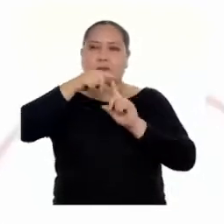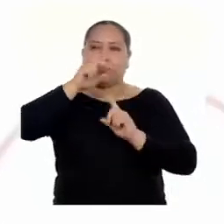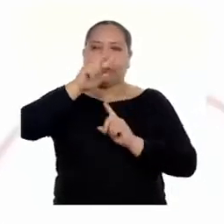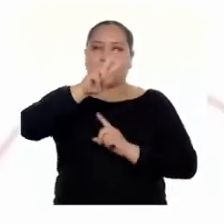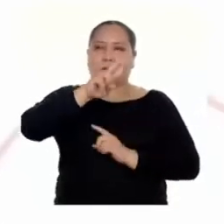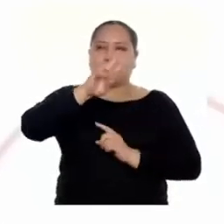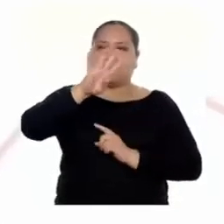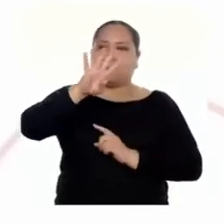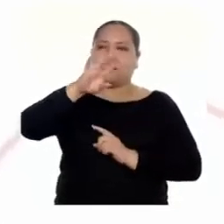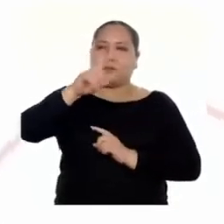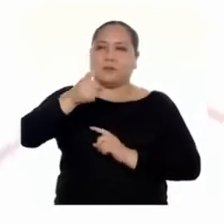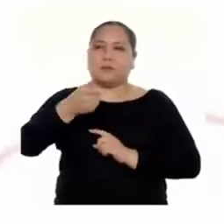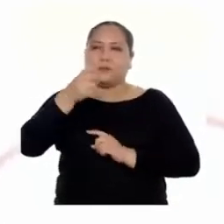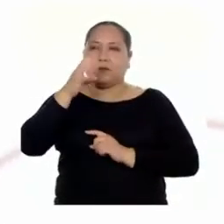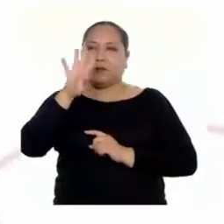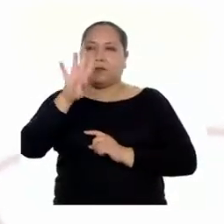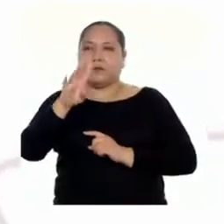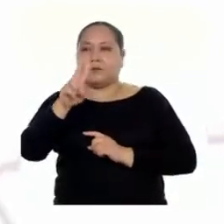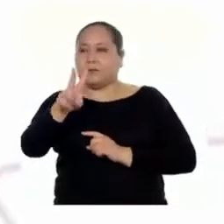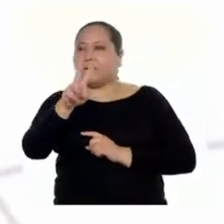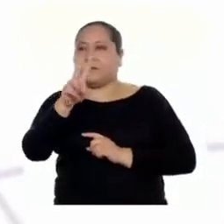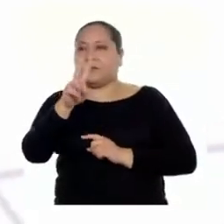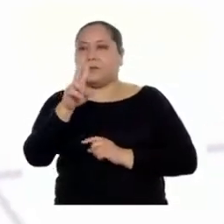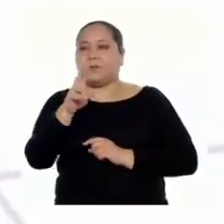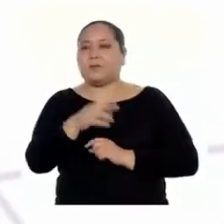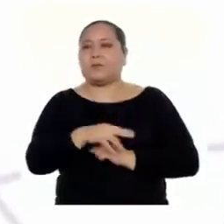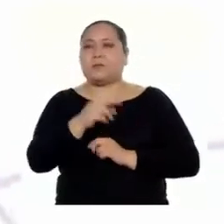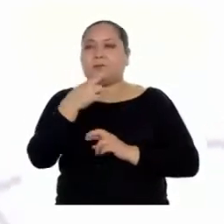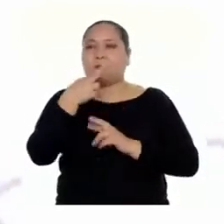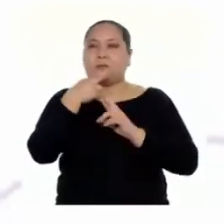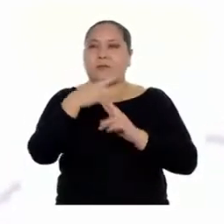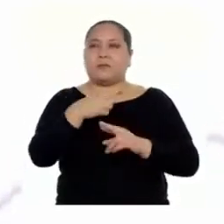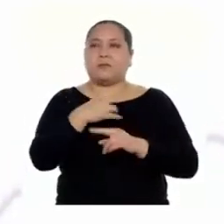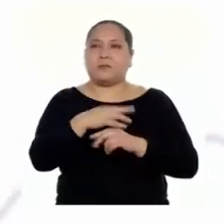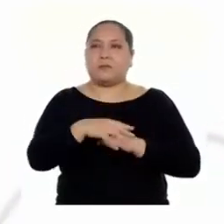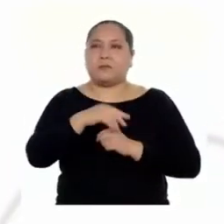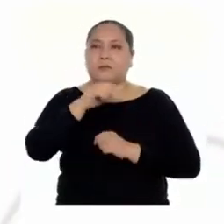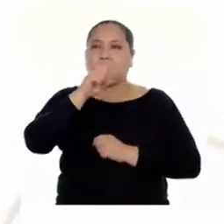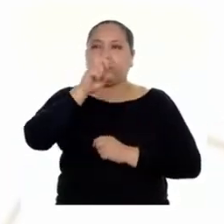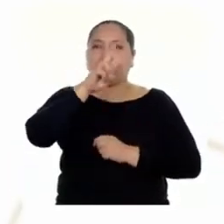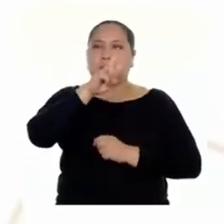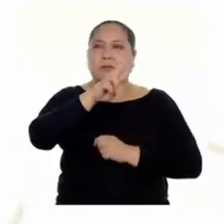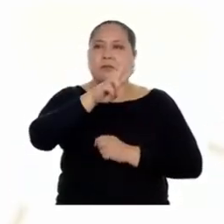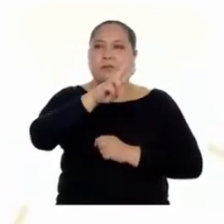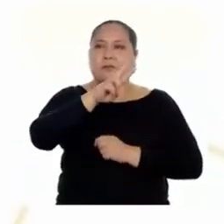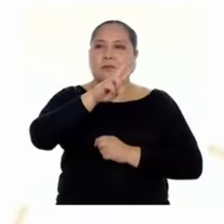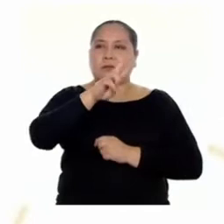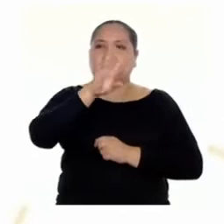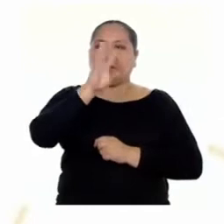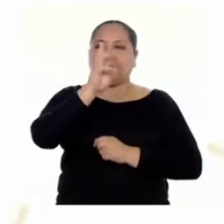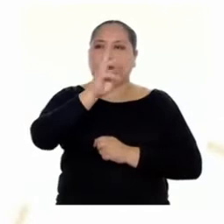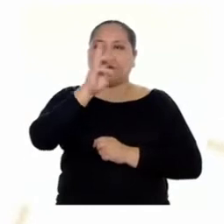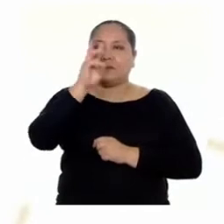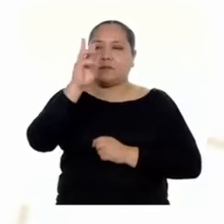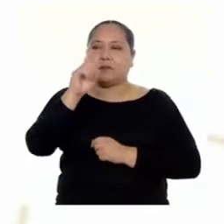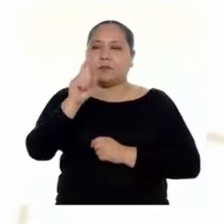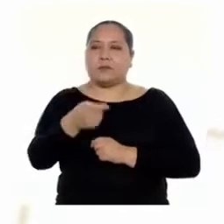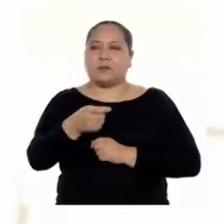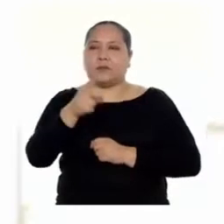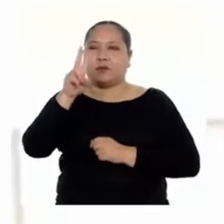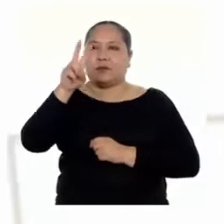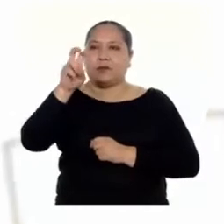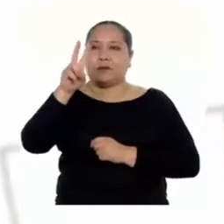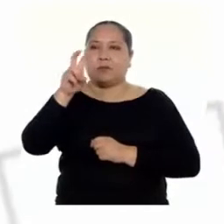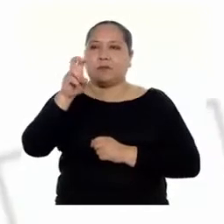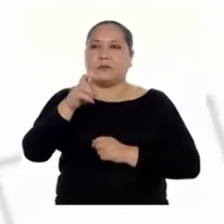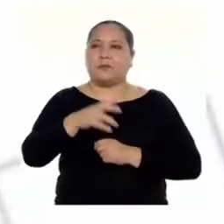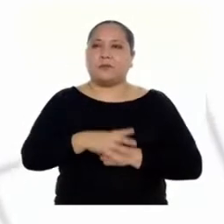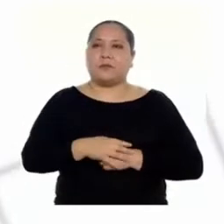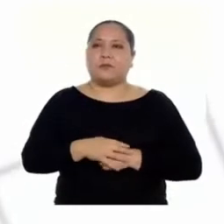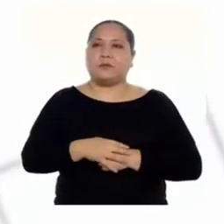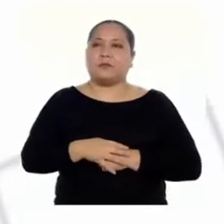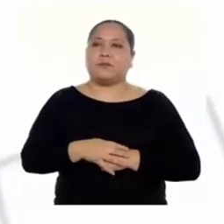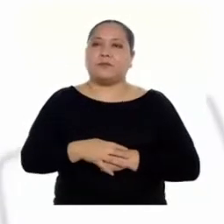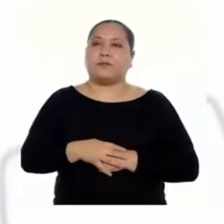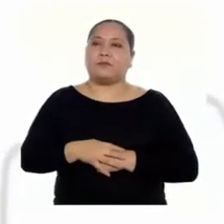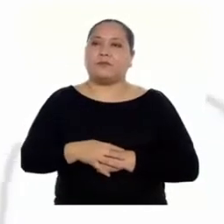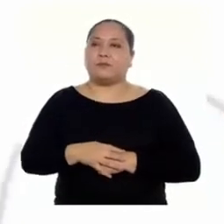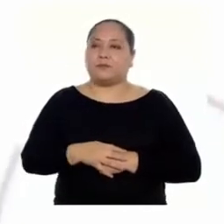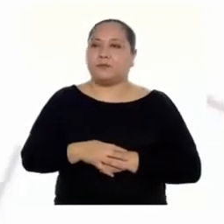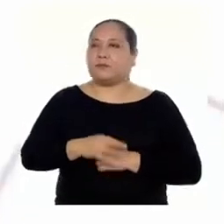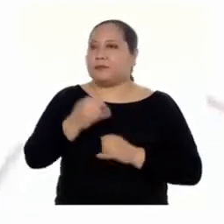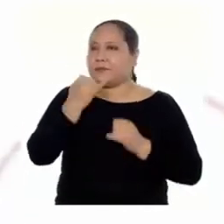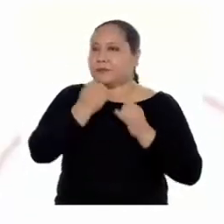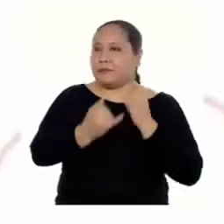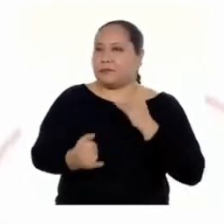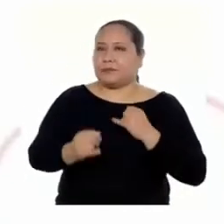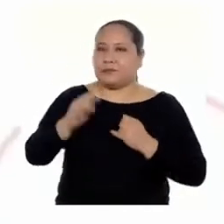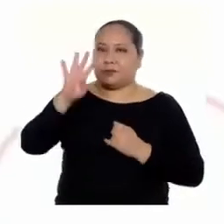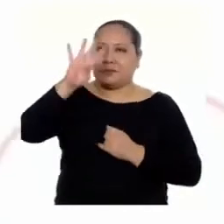más 24,2, cuyo resultado final suma 266 soles con 20 centavos. Y